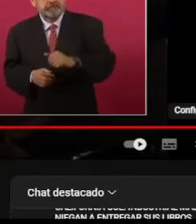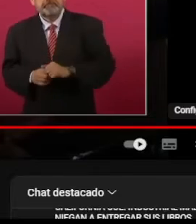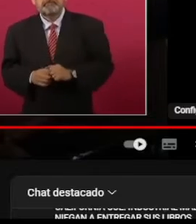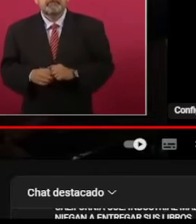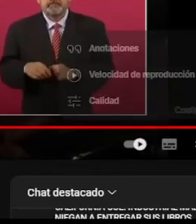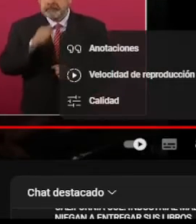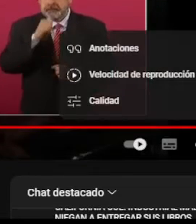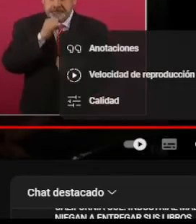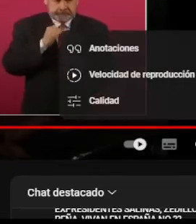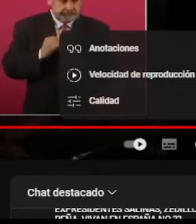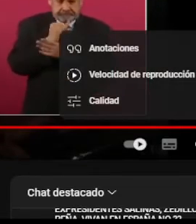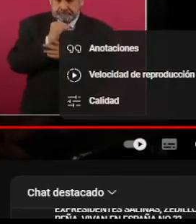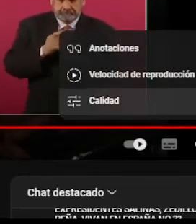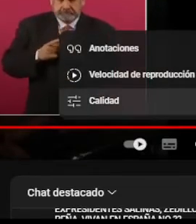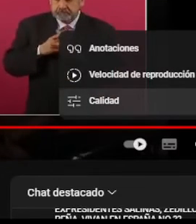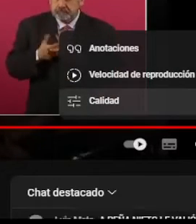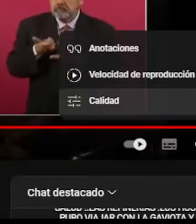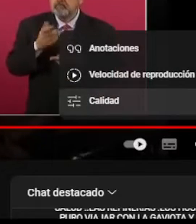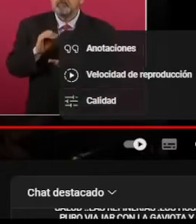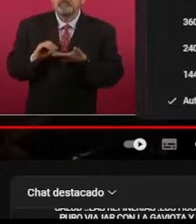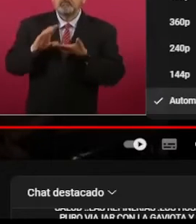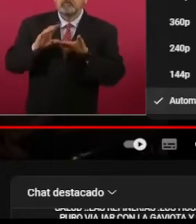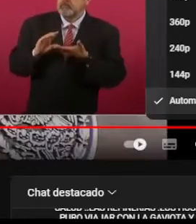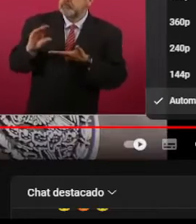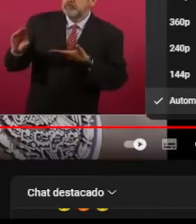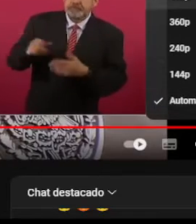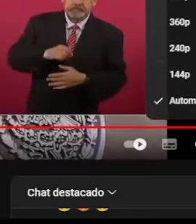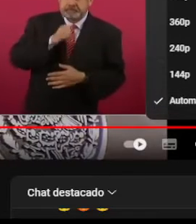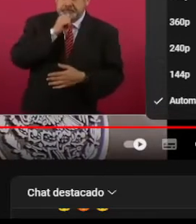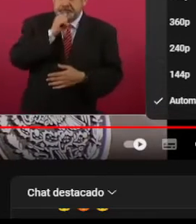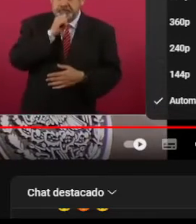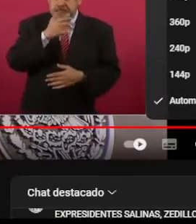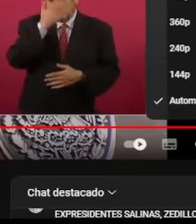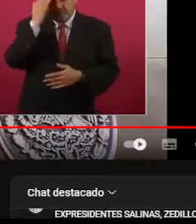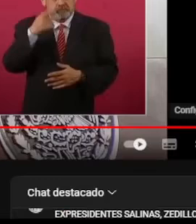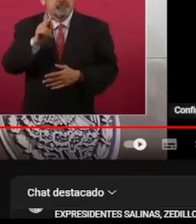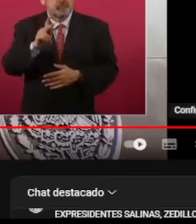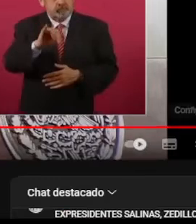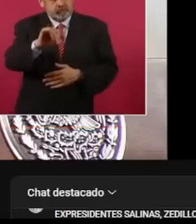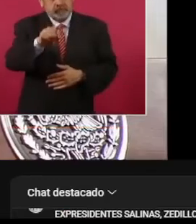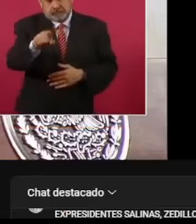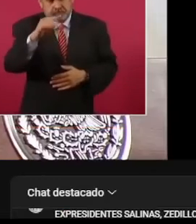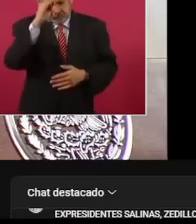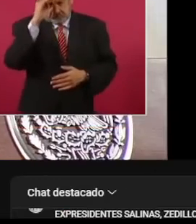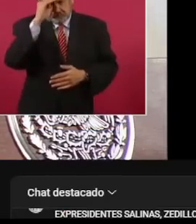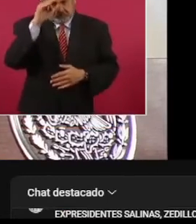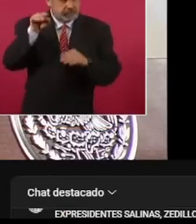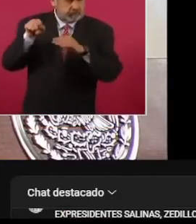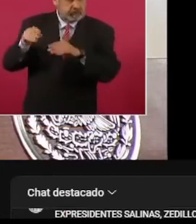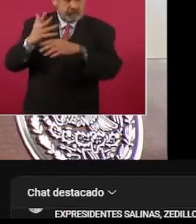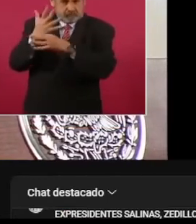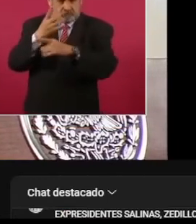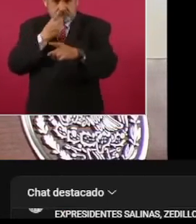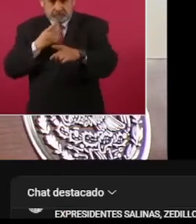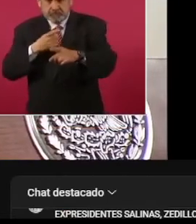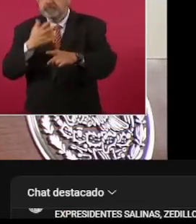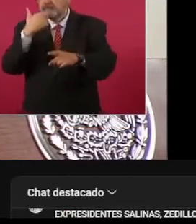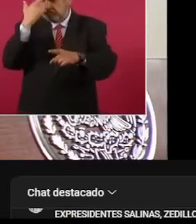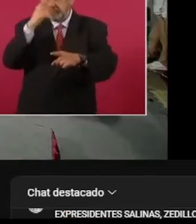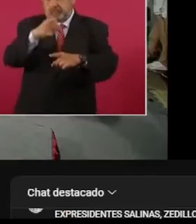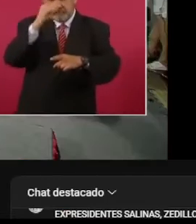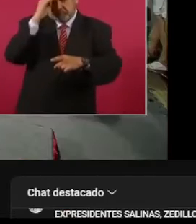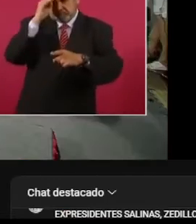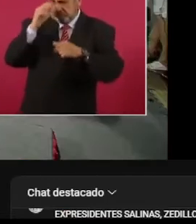Eso lo van a ir viendo poco a poco, pero sí se toma en cuenta lo que estás planteando.